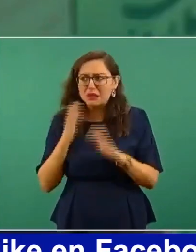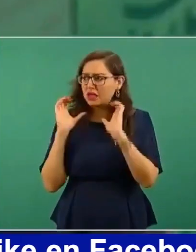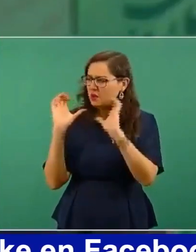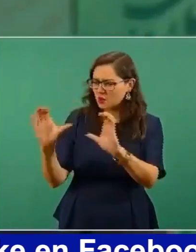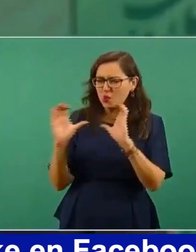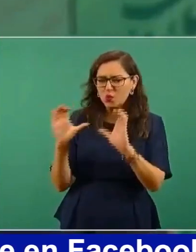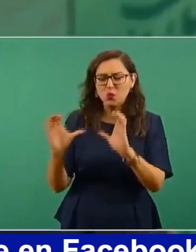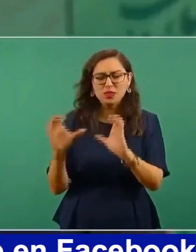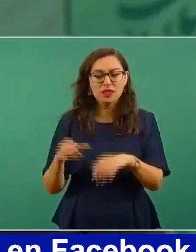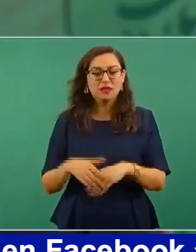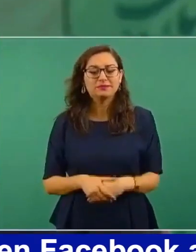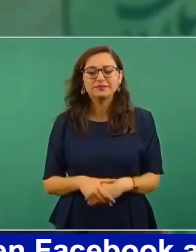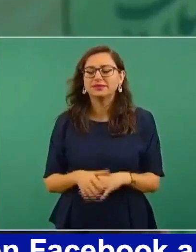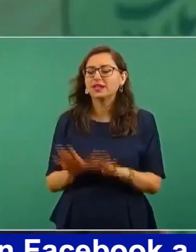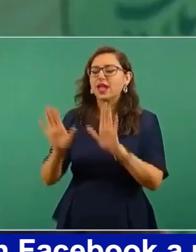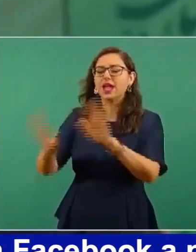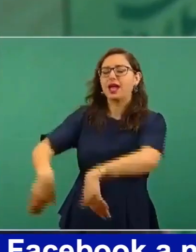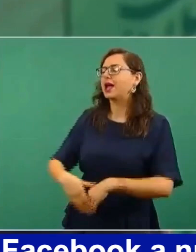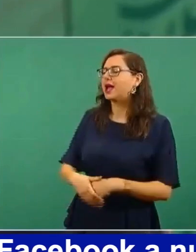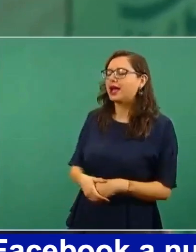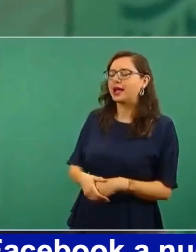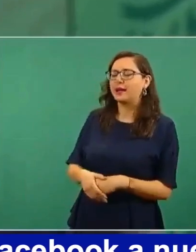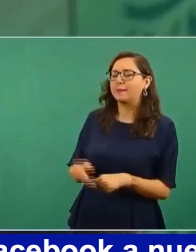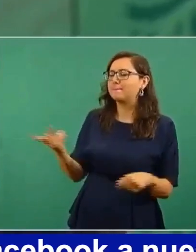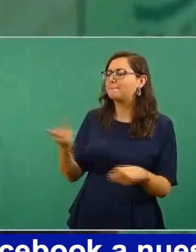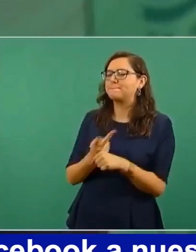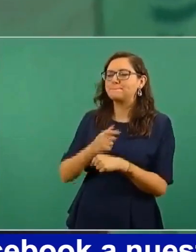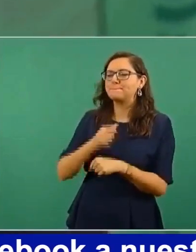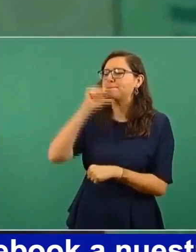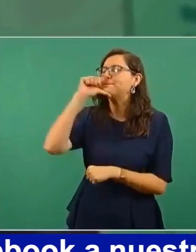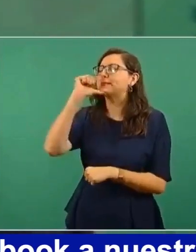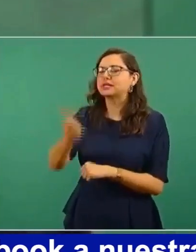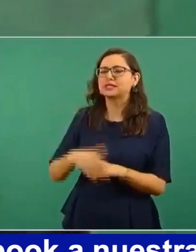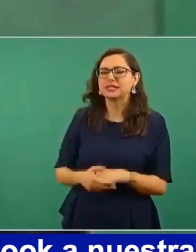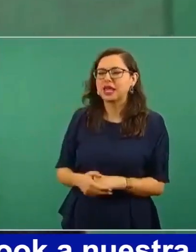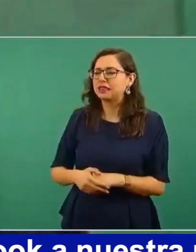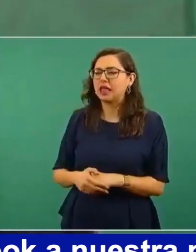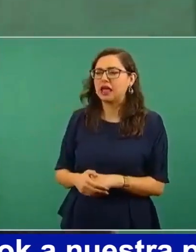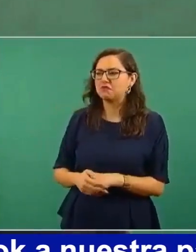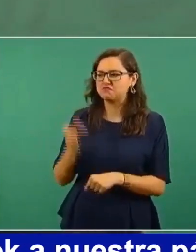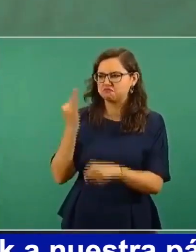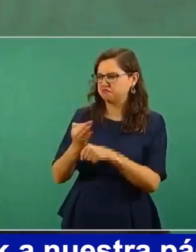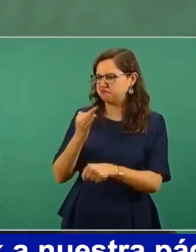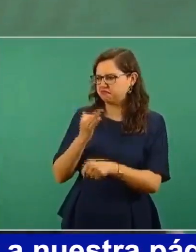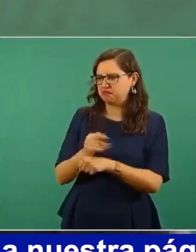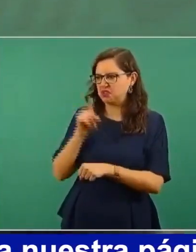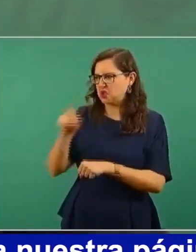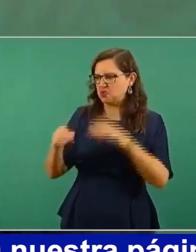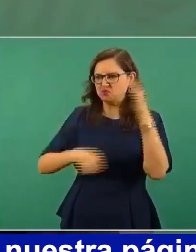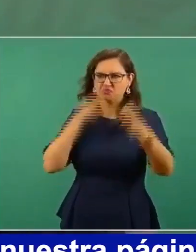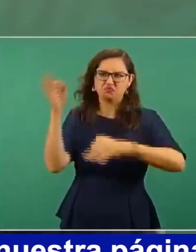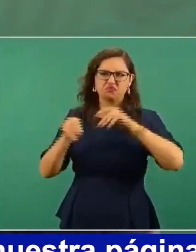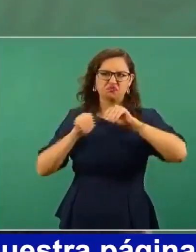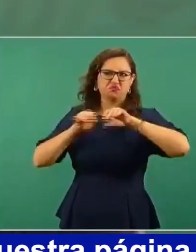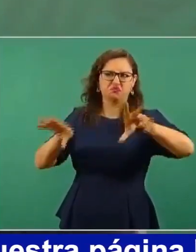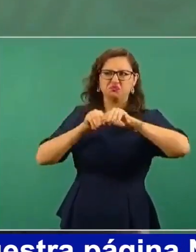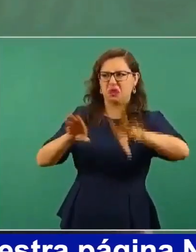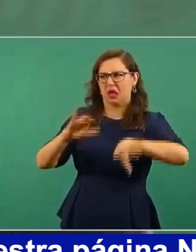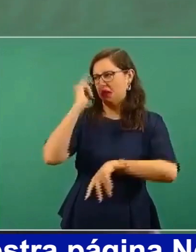no hombre, no te preocupes, en un mes la recuperas, si pierdes